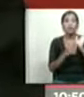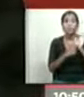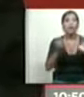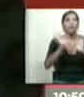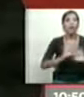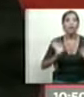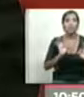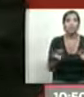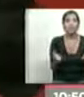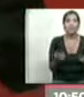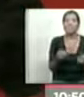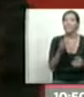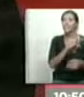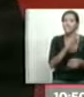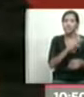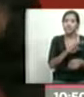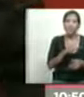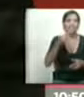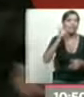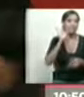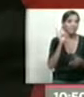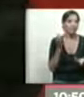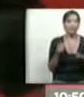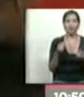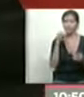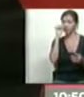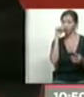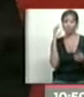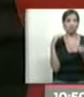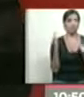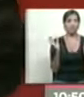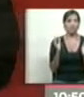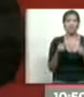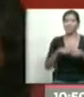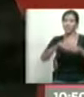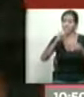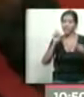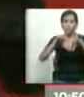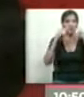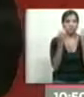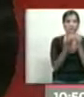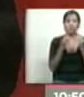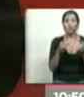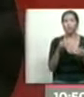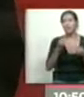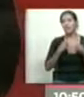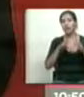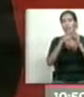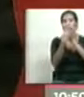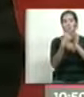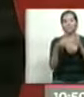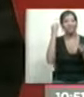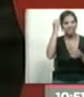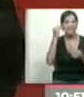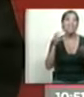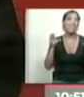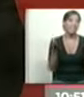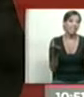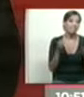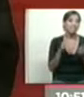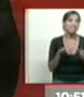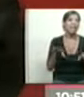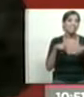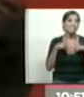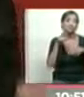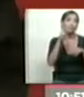señora del cafetal, la señora de Prado del Este, no es la señora desclasada que puede estar en algún barrio que le va a creer el cuento a usted, señor